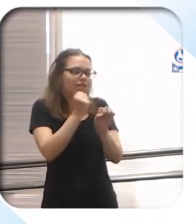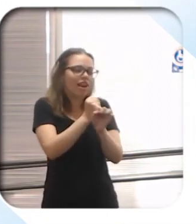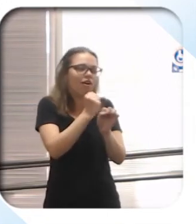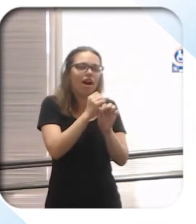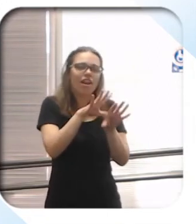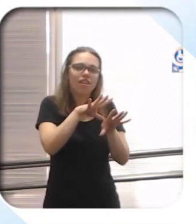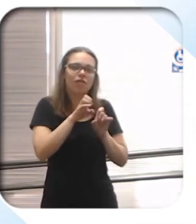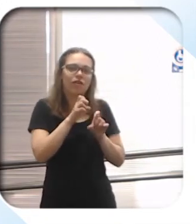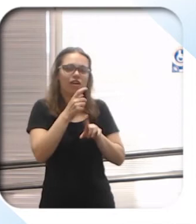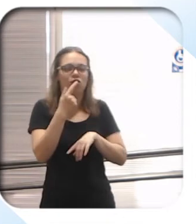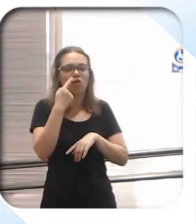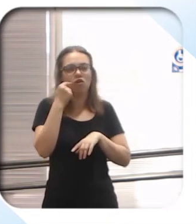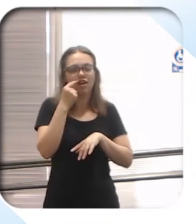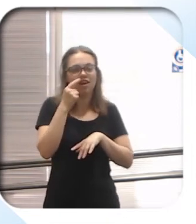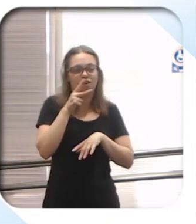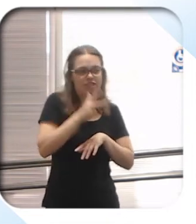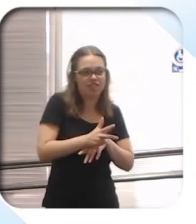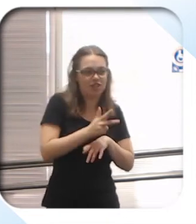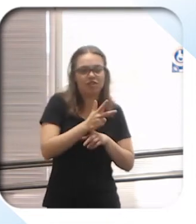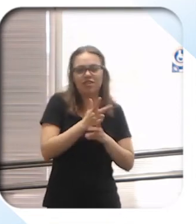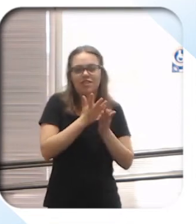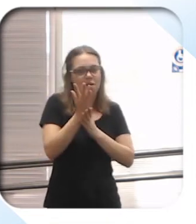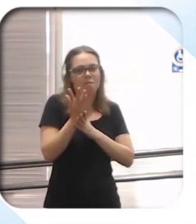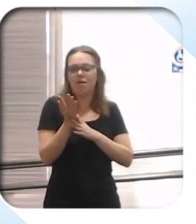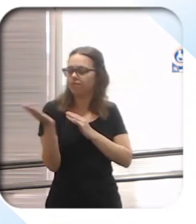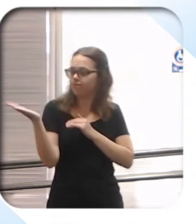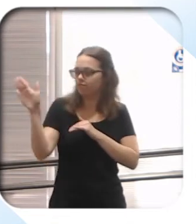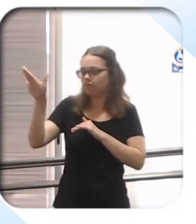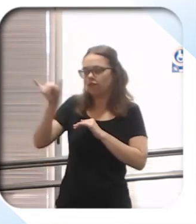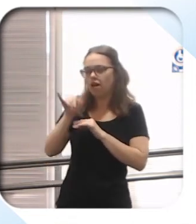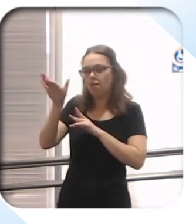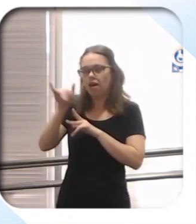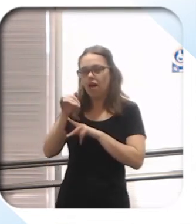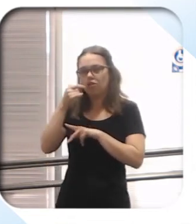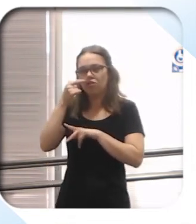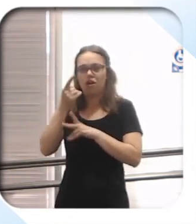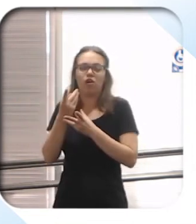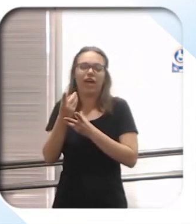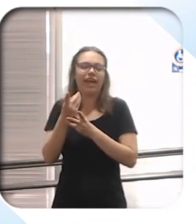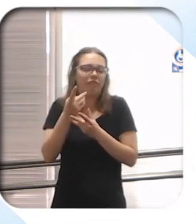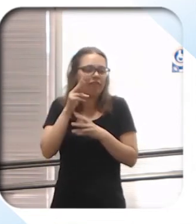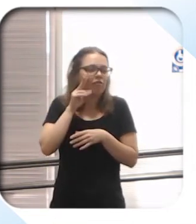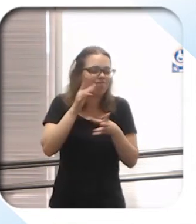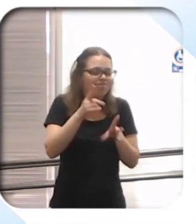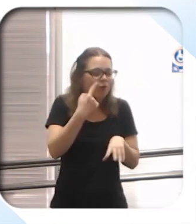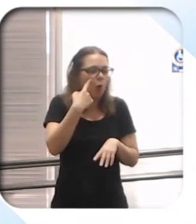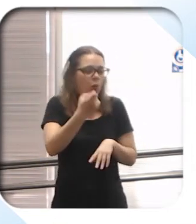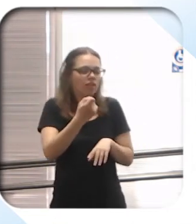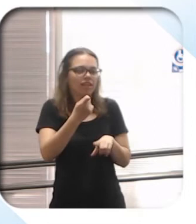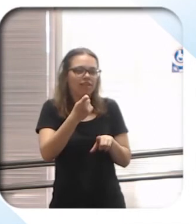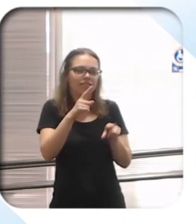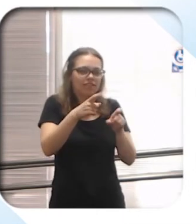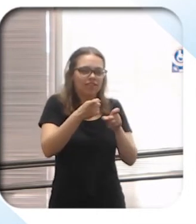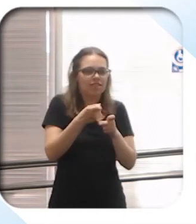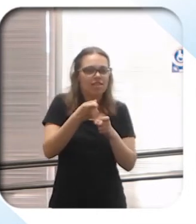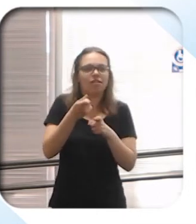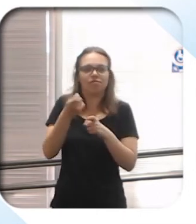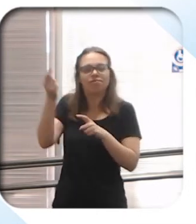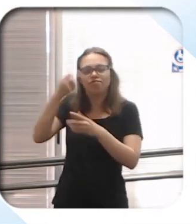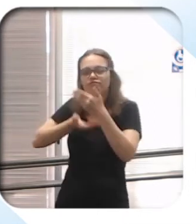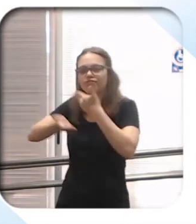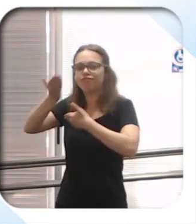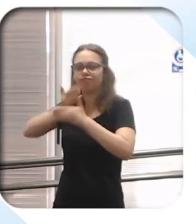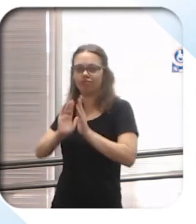siempre estamos cercanos a los padres, siempre los estamos citando, sobre todo a los que vemos más necesario que se acerquen.